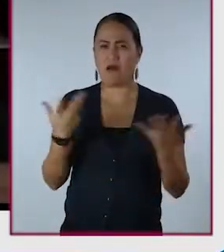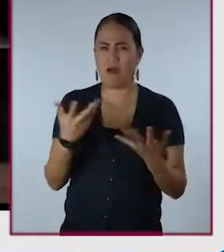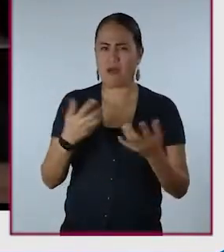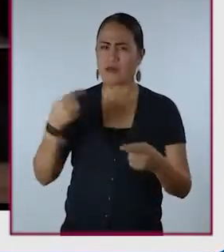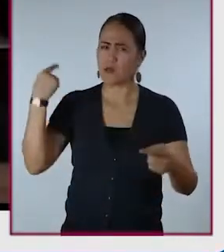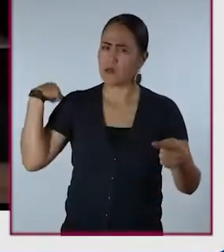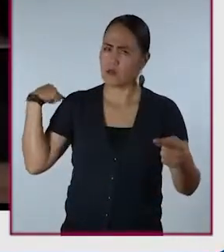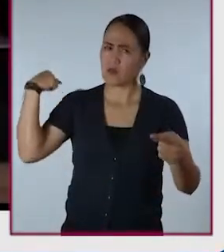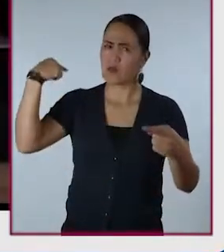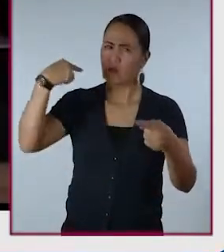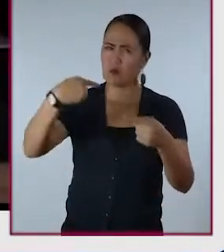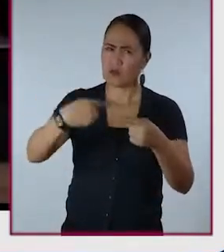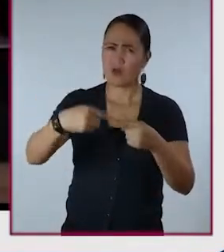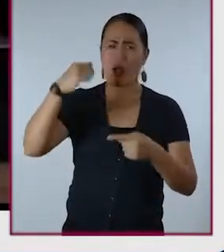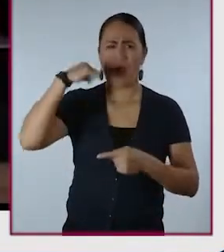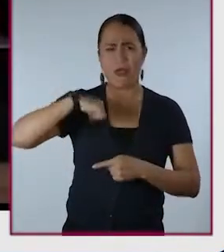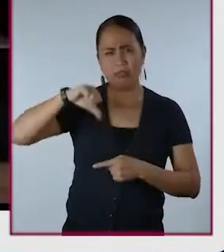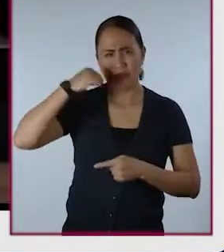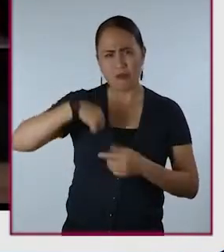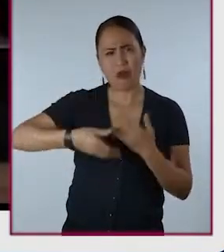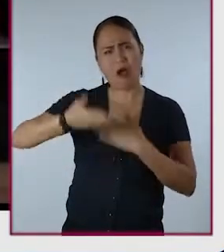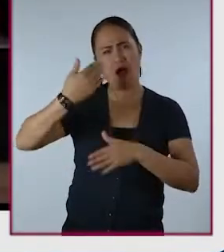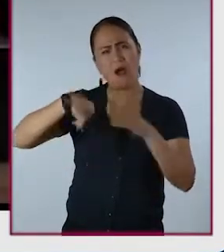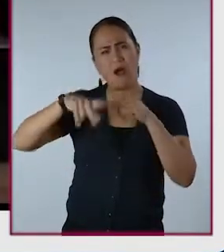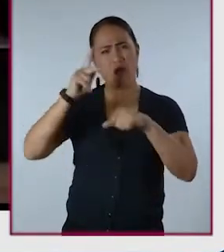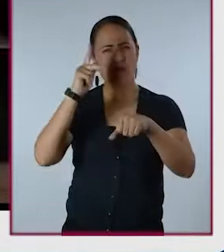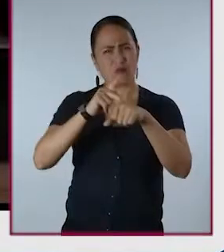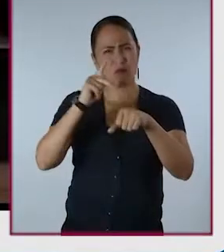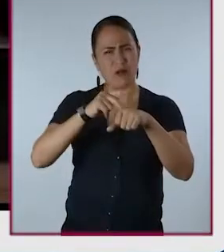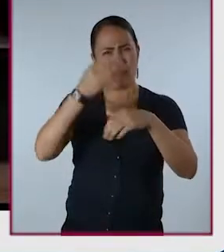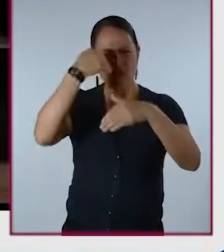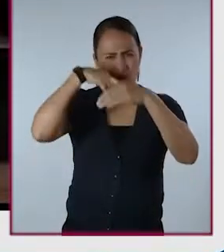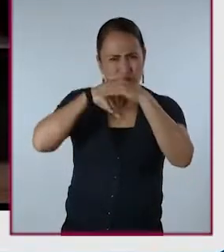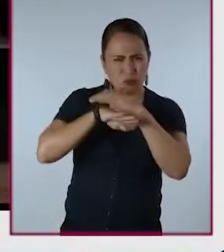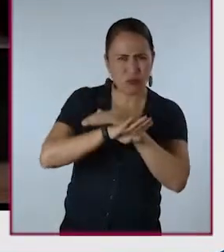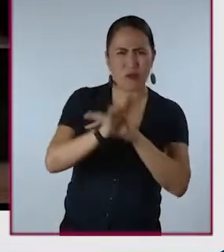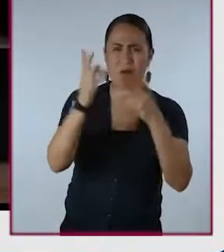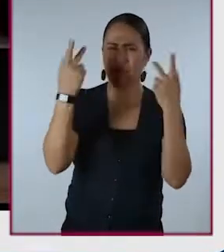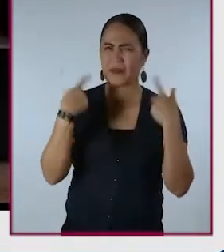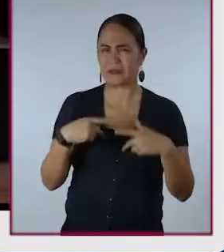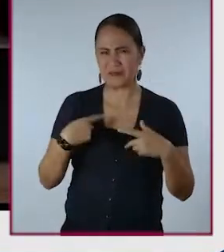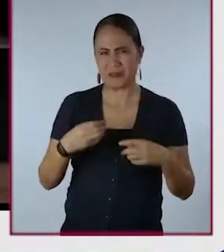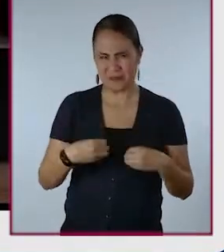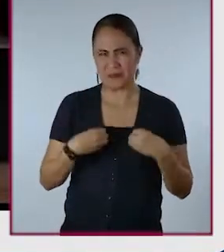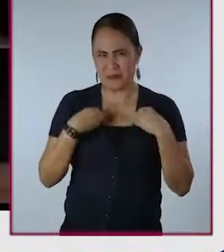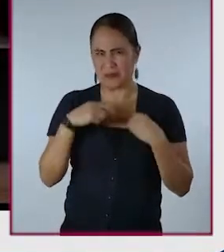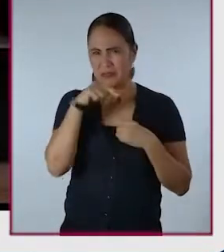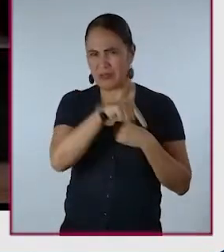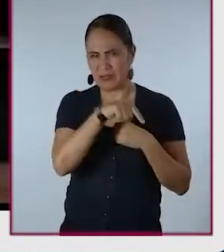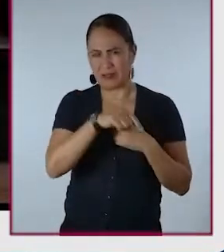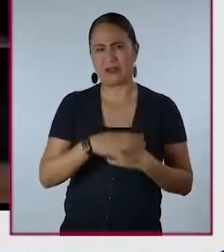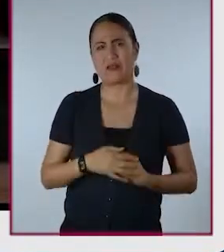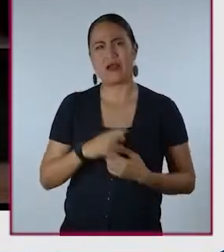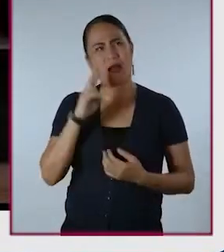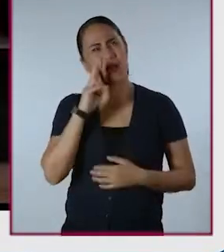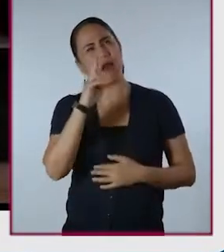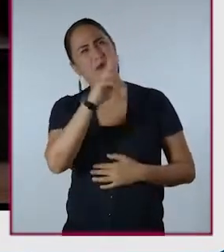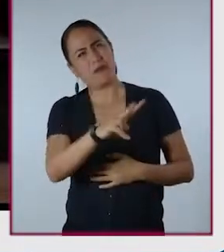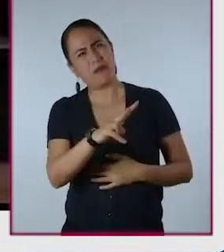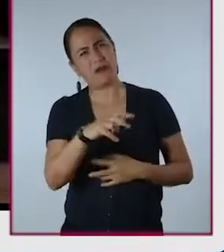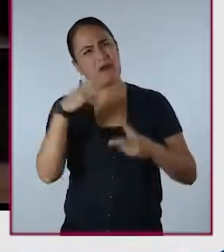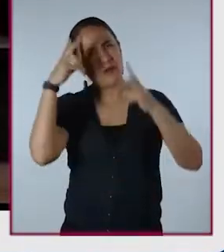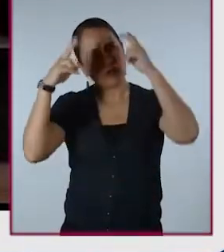Desde las cavernas, en donde veíamos plasmado el